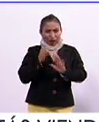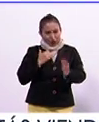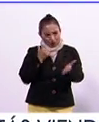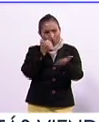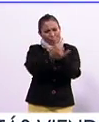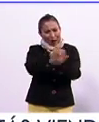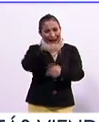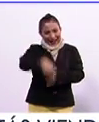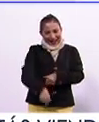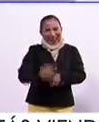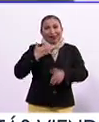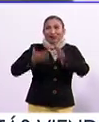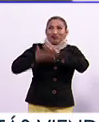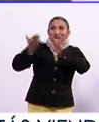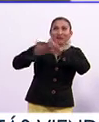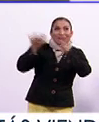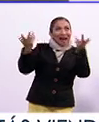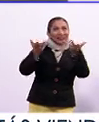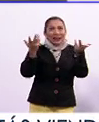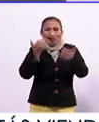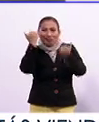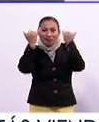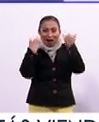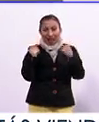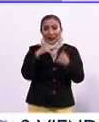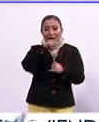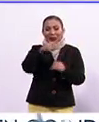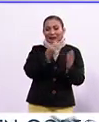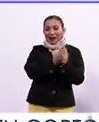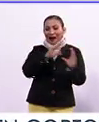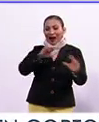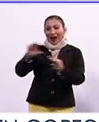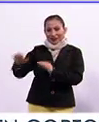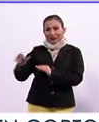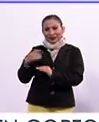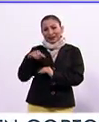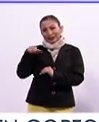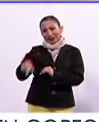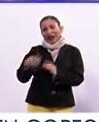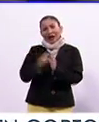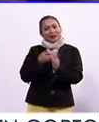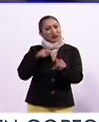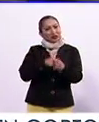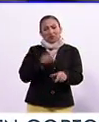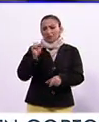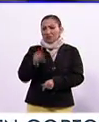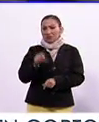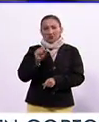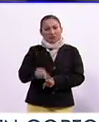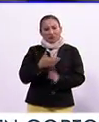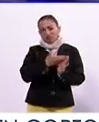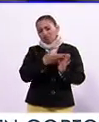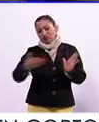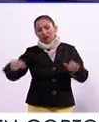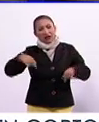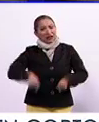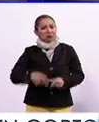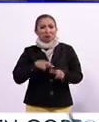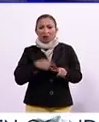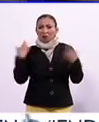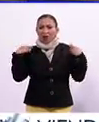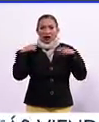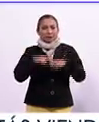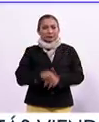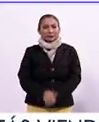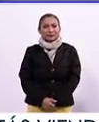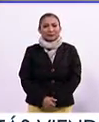participé aquí en la construcción y dije, pues a dar clases, y ya daba allá, pues seguiré dando clases allá y aquí seguí dando clases, así